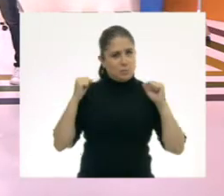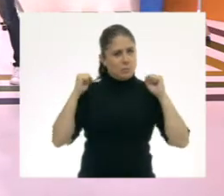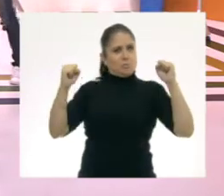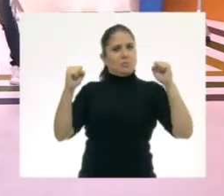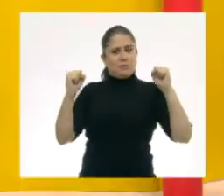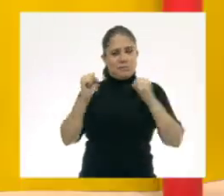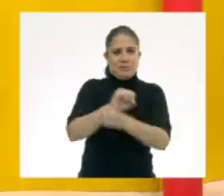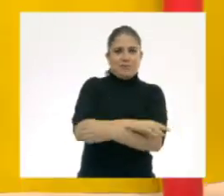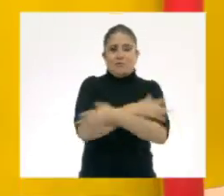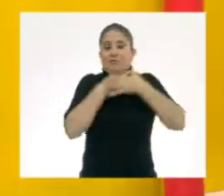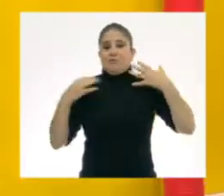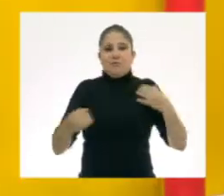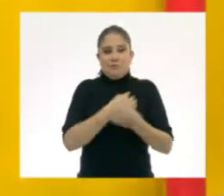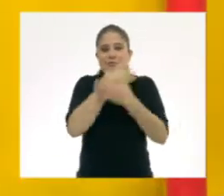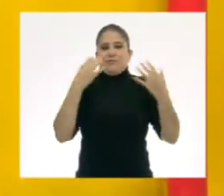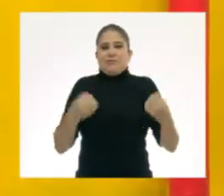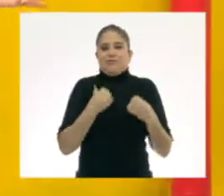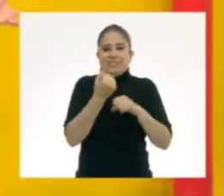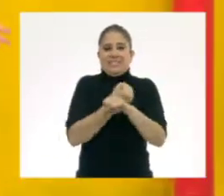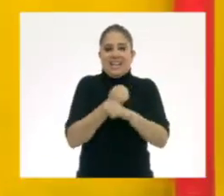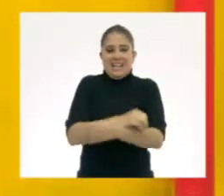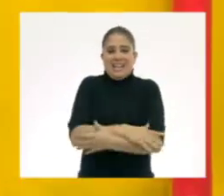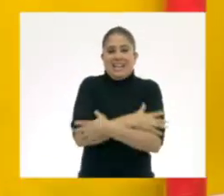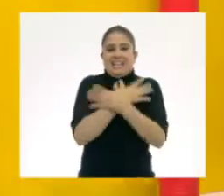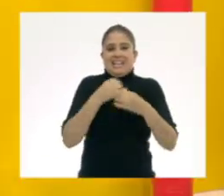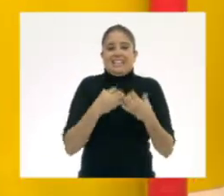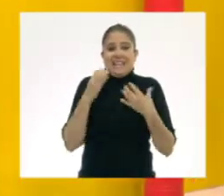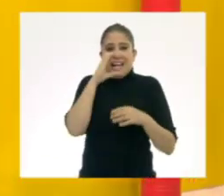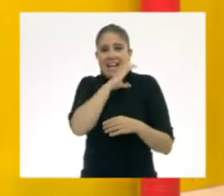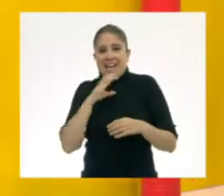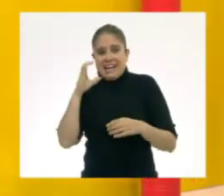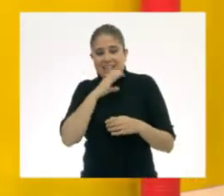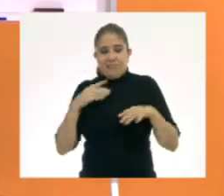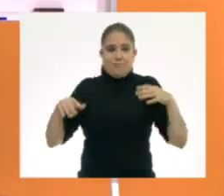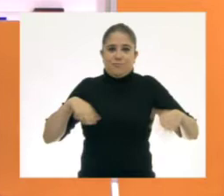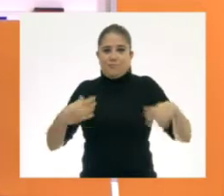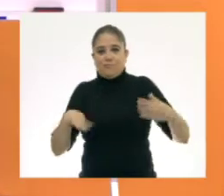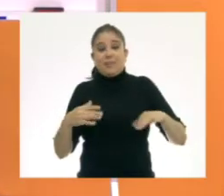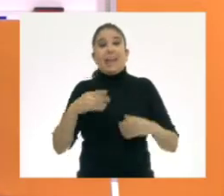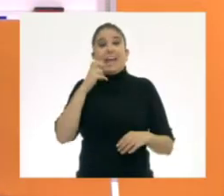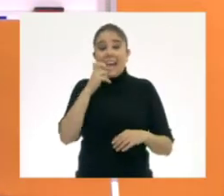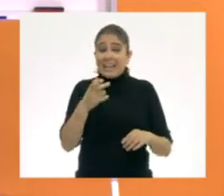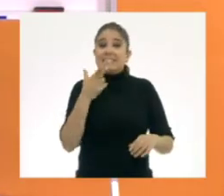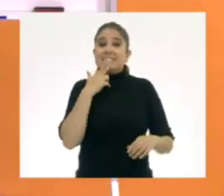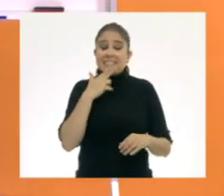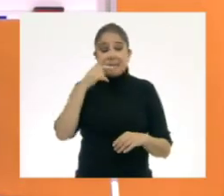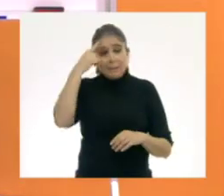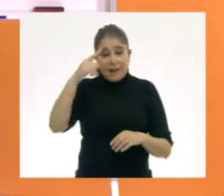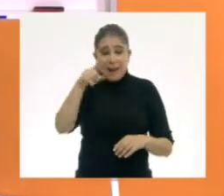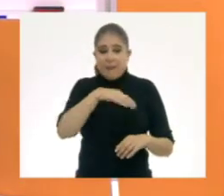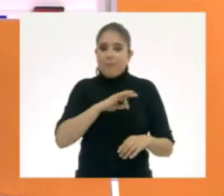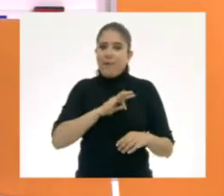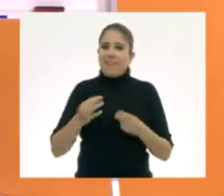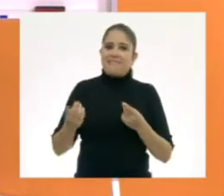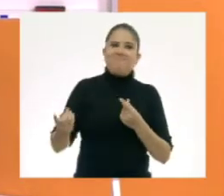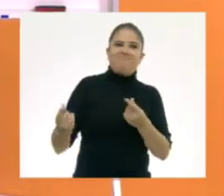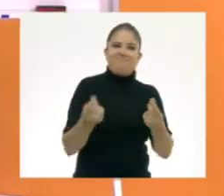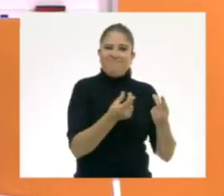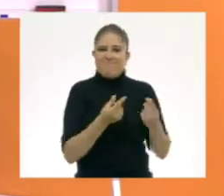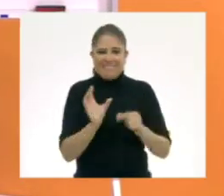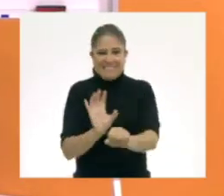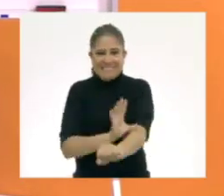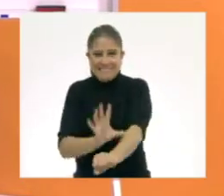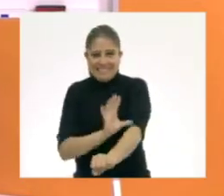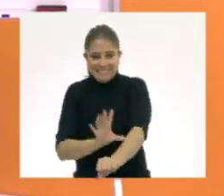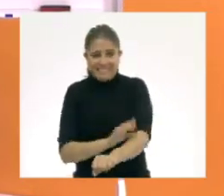si la sangre así... Ah, ¿verdad? Se siente, nos calentamos y para esto sirve para poder entrar en acción. Perfecto.